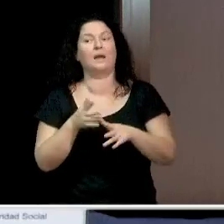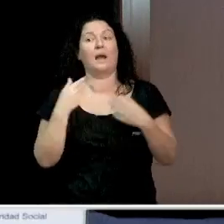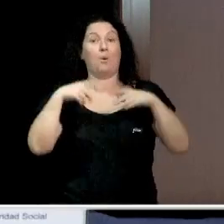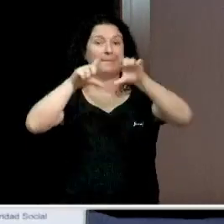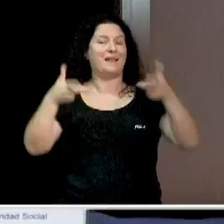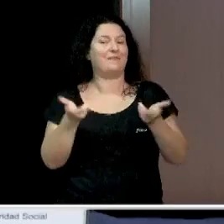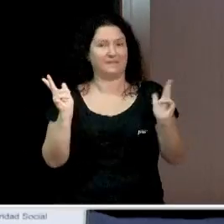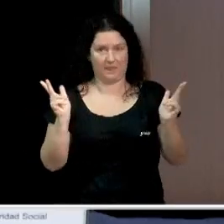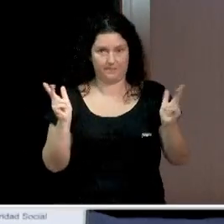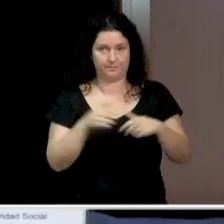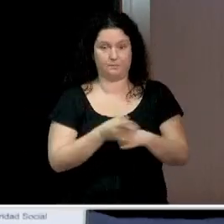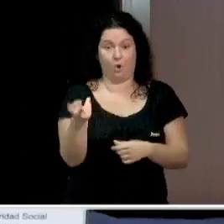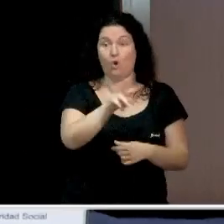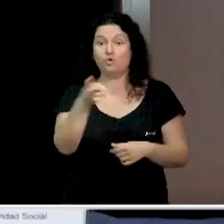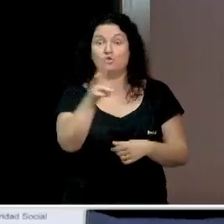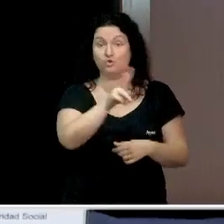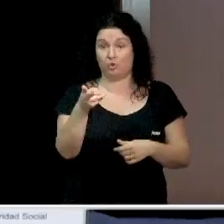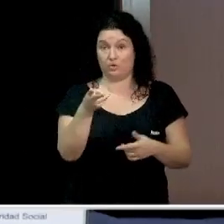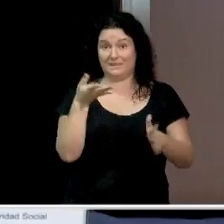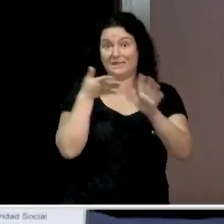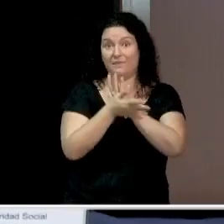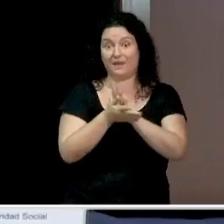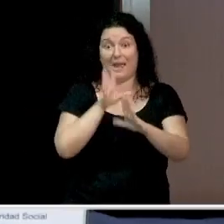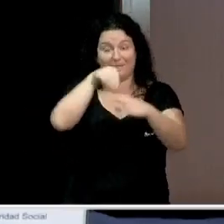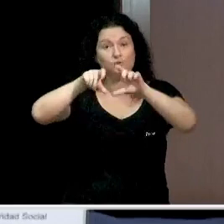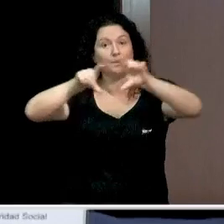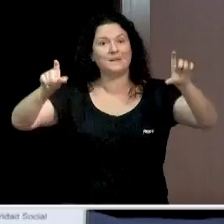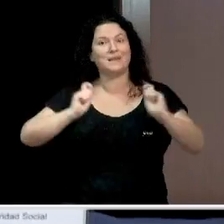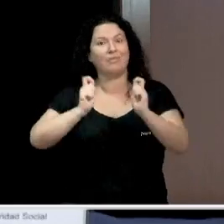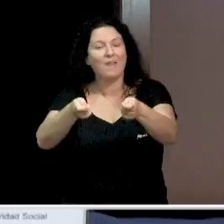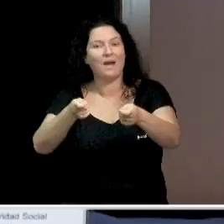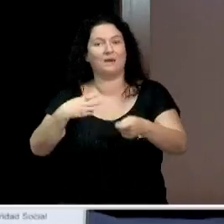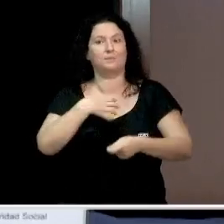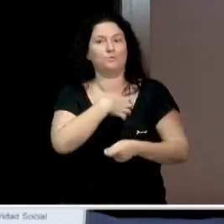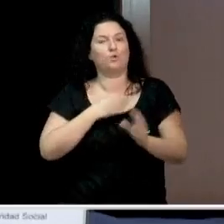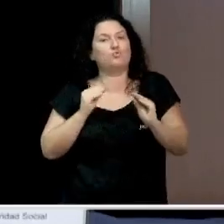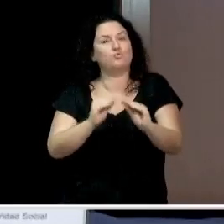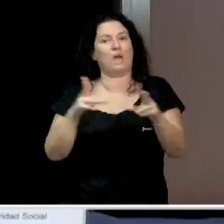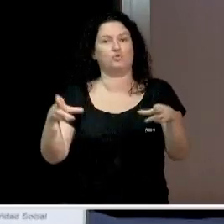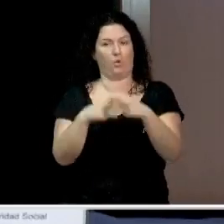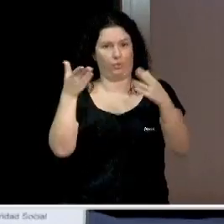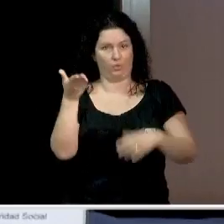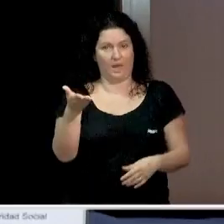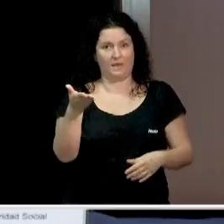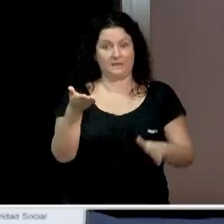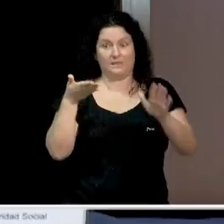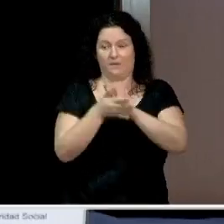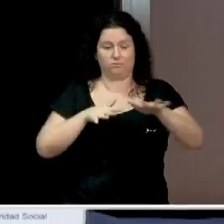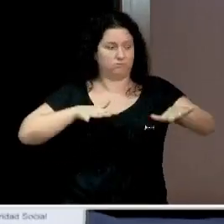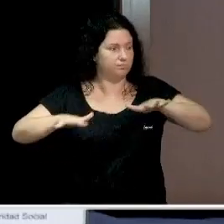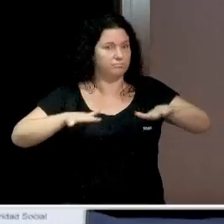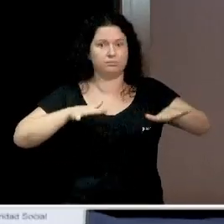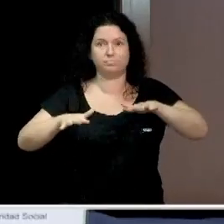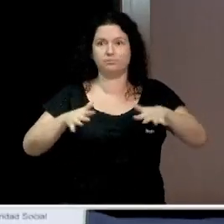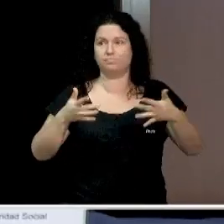empresa. Esa función social de la empresa como paradigma de la propiedad dinámica, de la